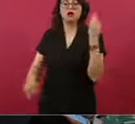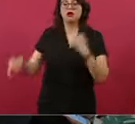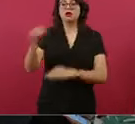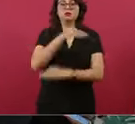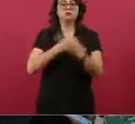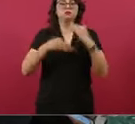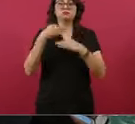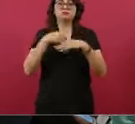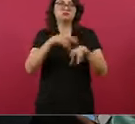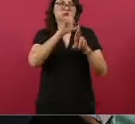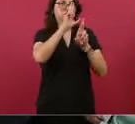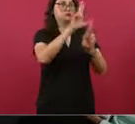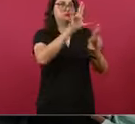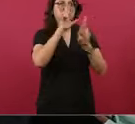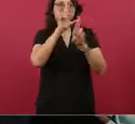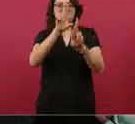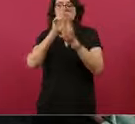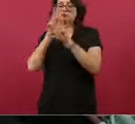Porque